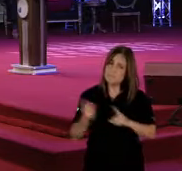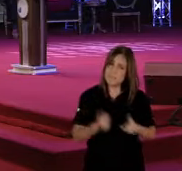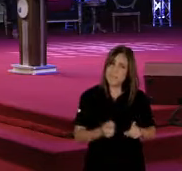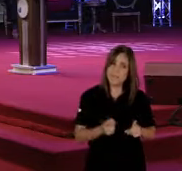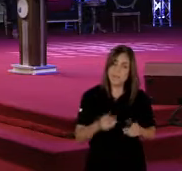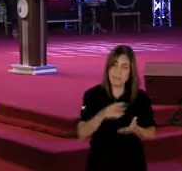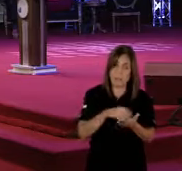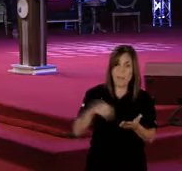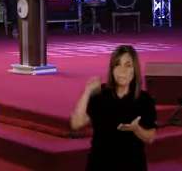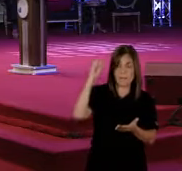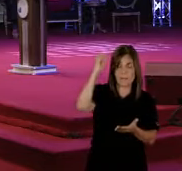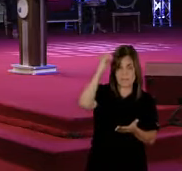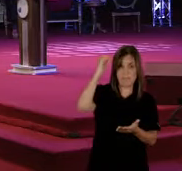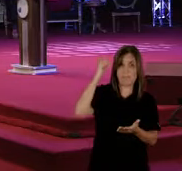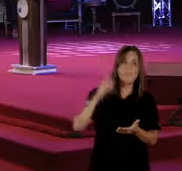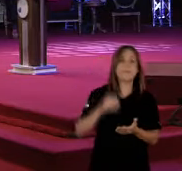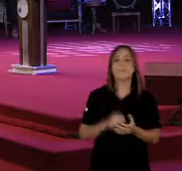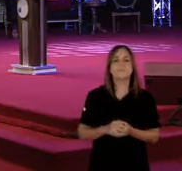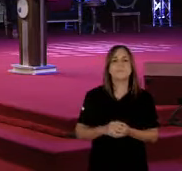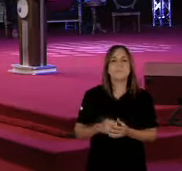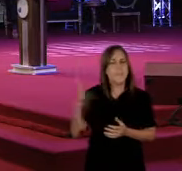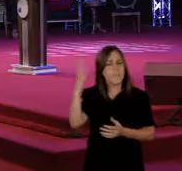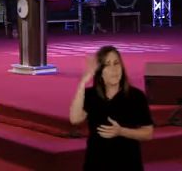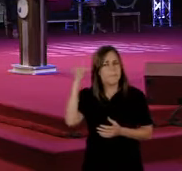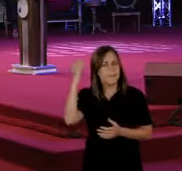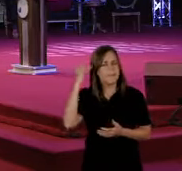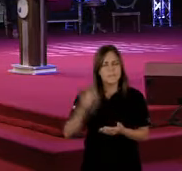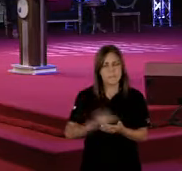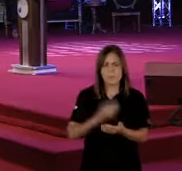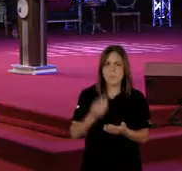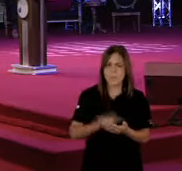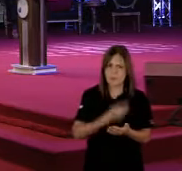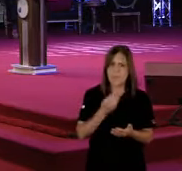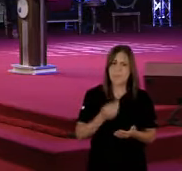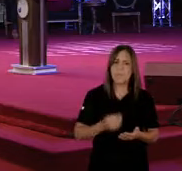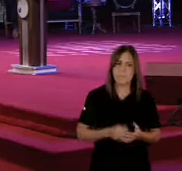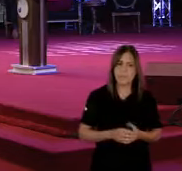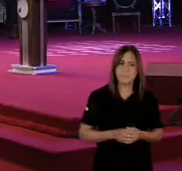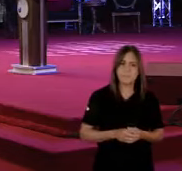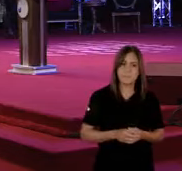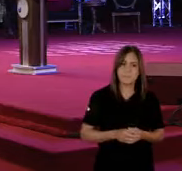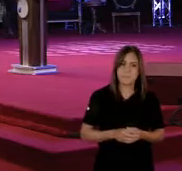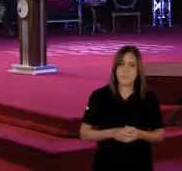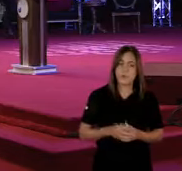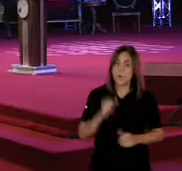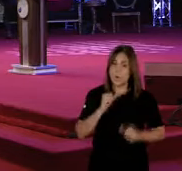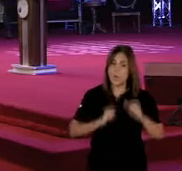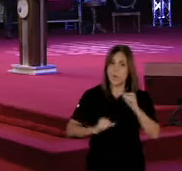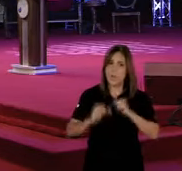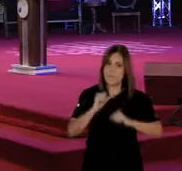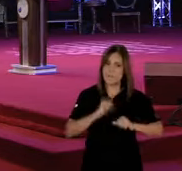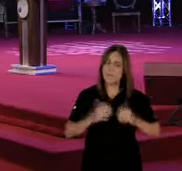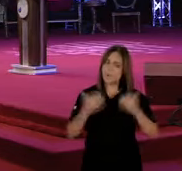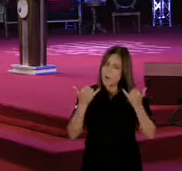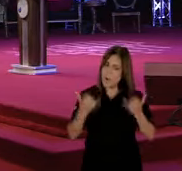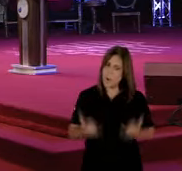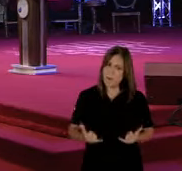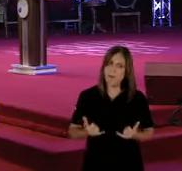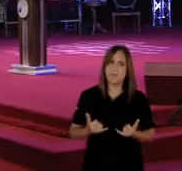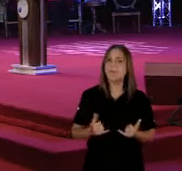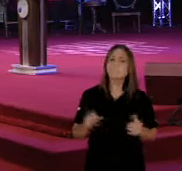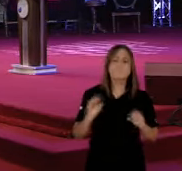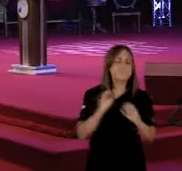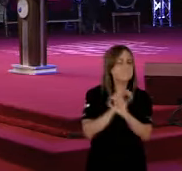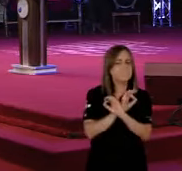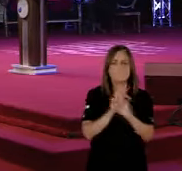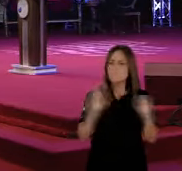oiga, un plan de estrategia de líderes en donde los eventos los estamos haciendo gratis, sin costo